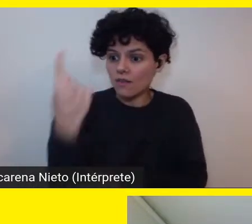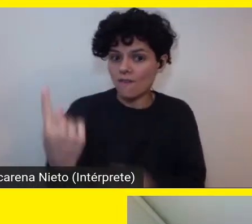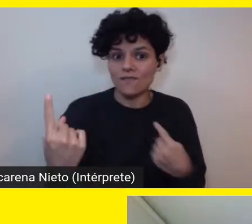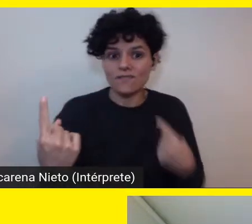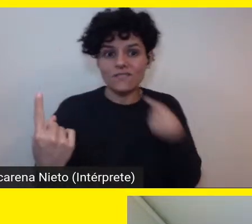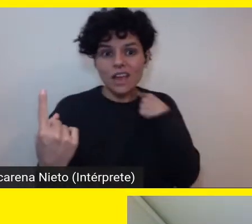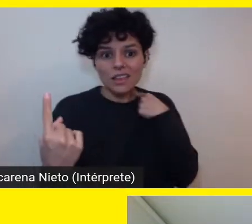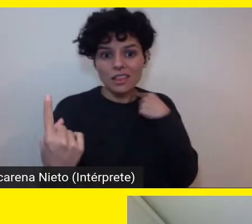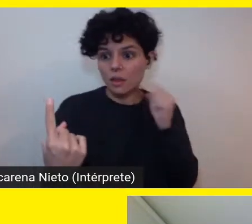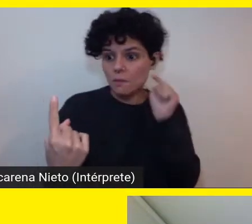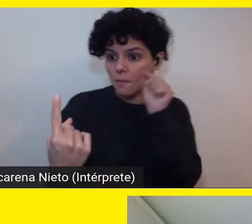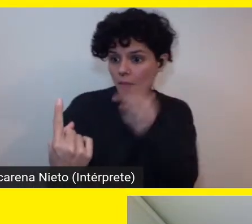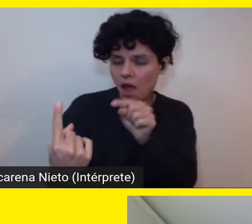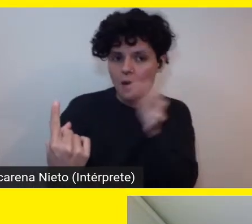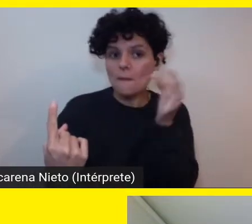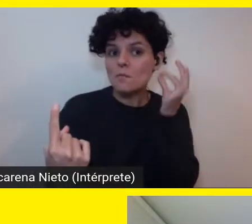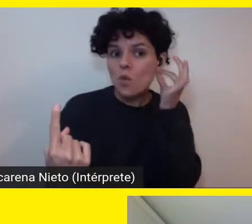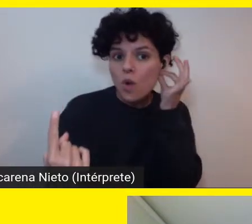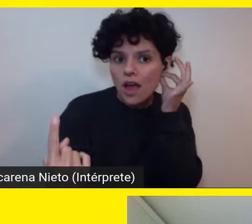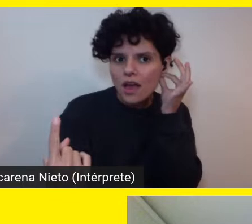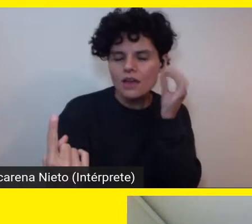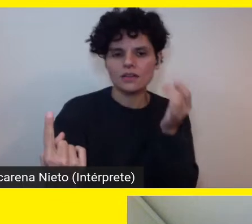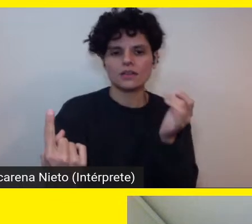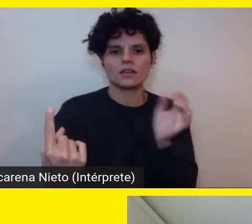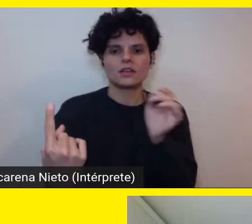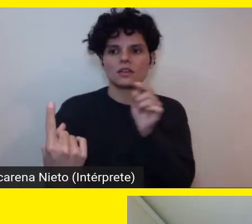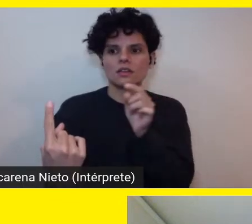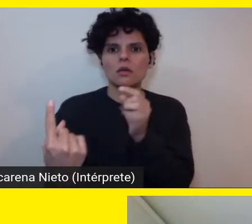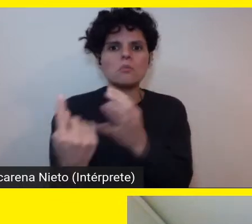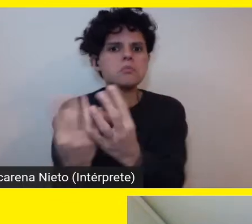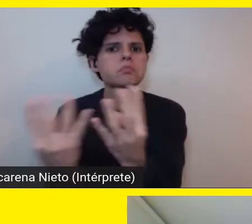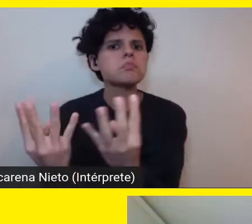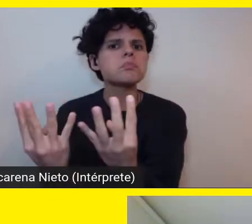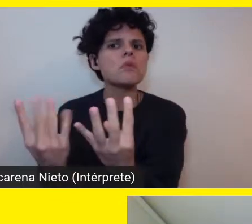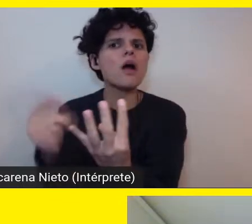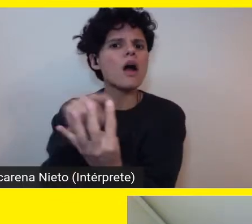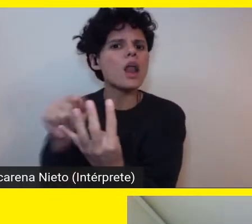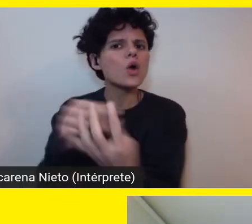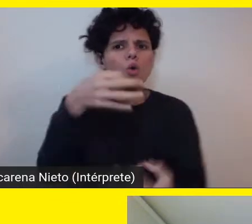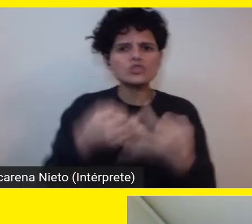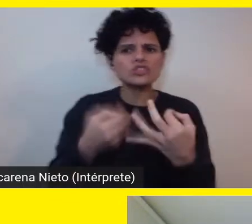específicas cometidas hacia mujeres y en este caso también hacia